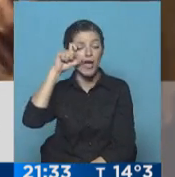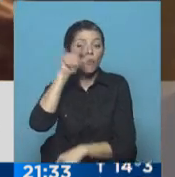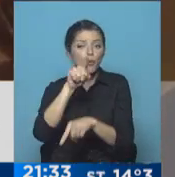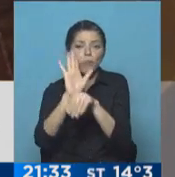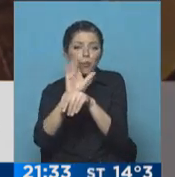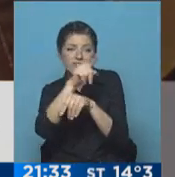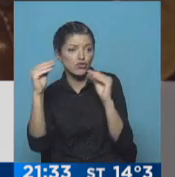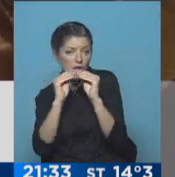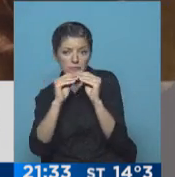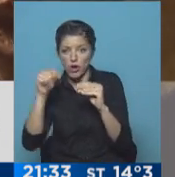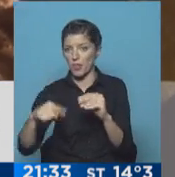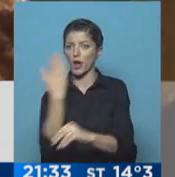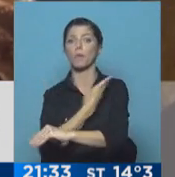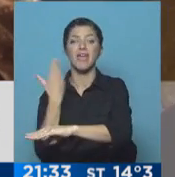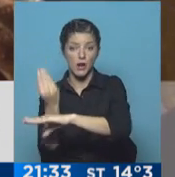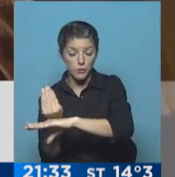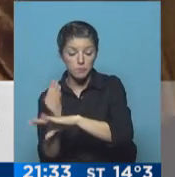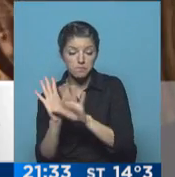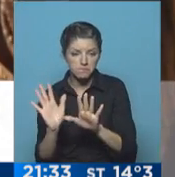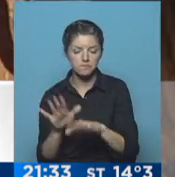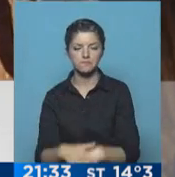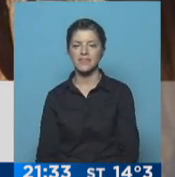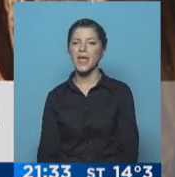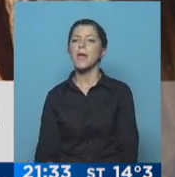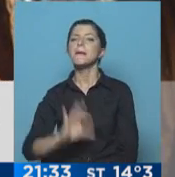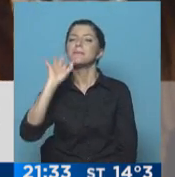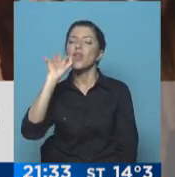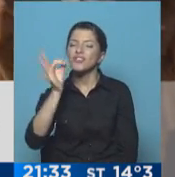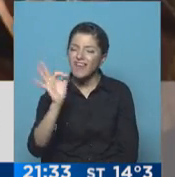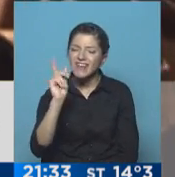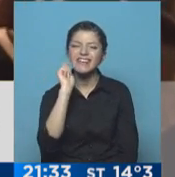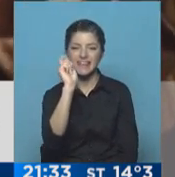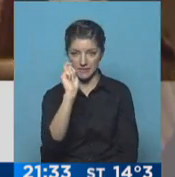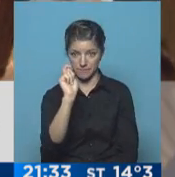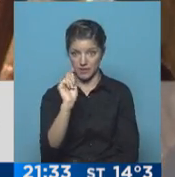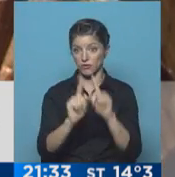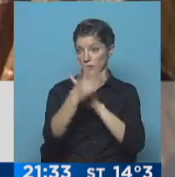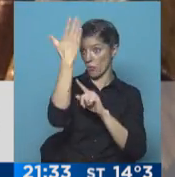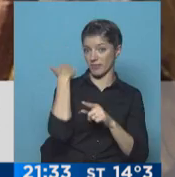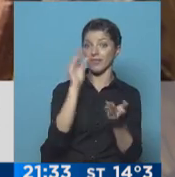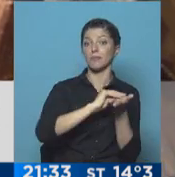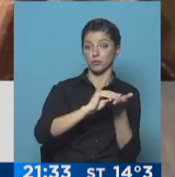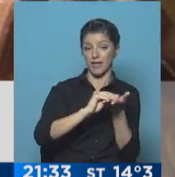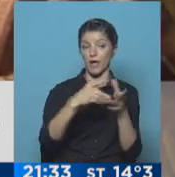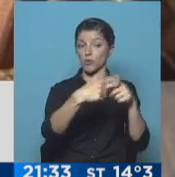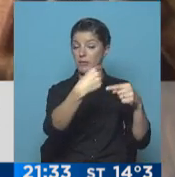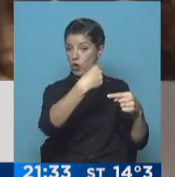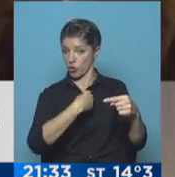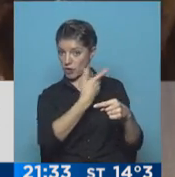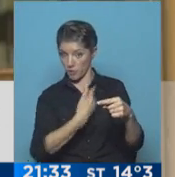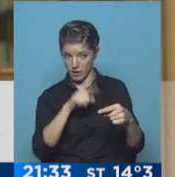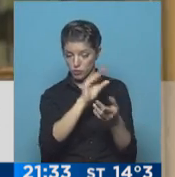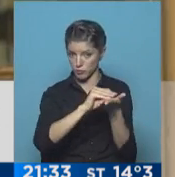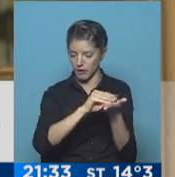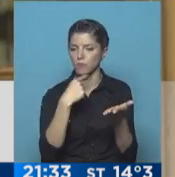poder y qué sé yo, cuántas cosas más. ¿Saben quién salió? Eso lo hacía una diputada de la oposición.